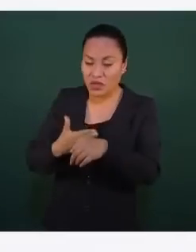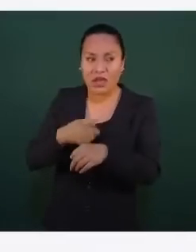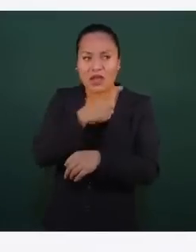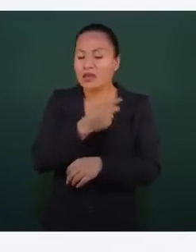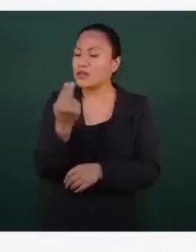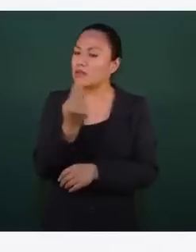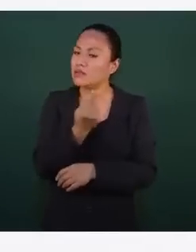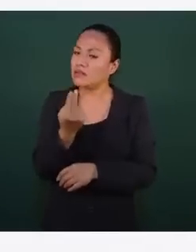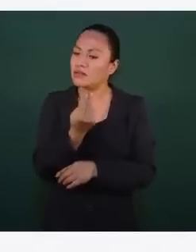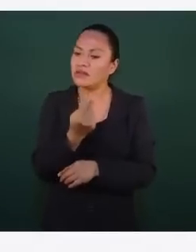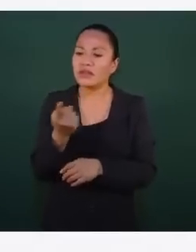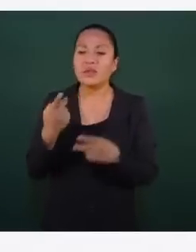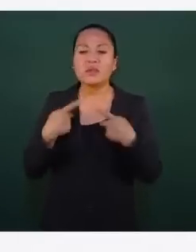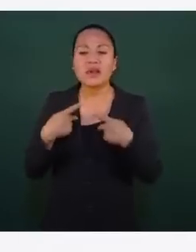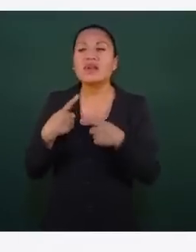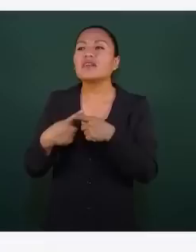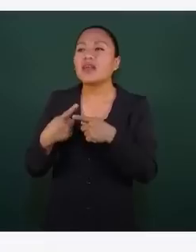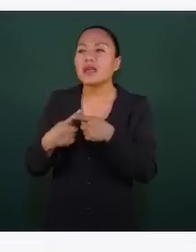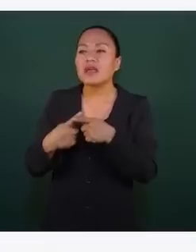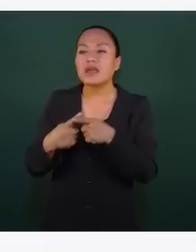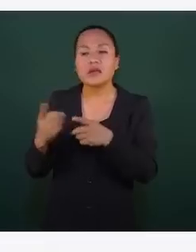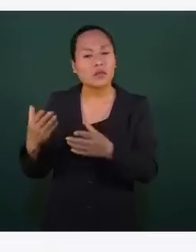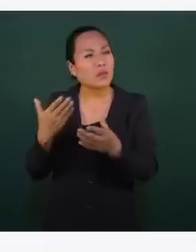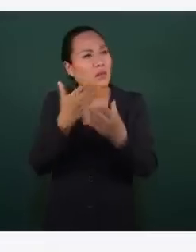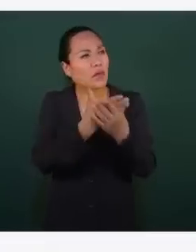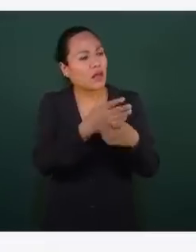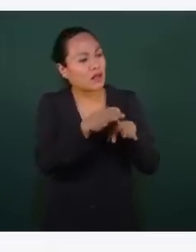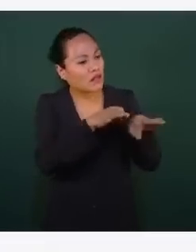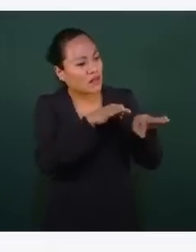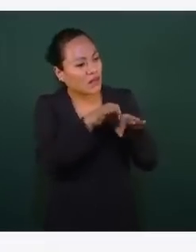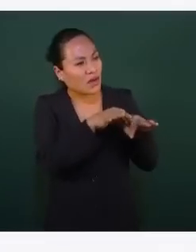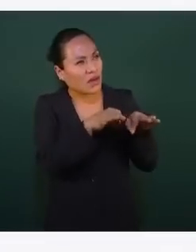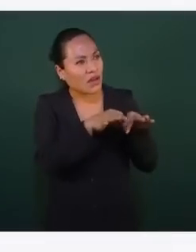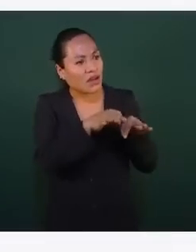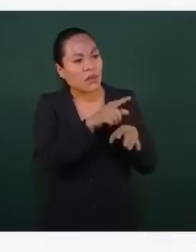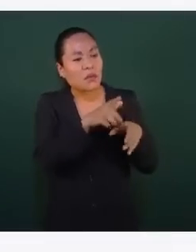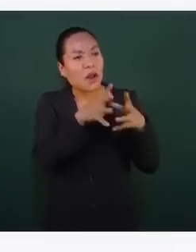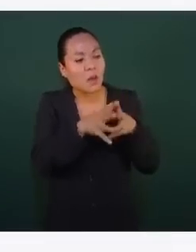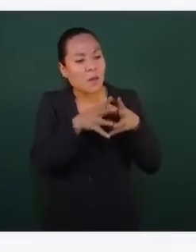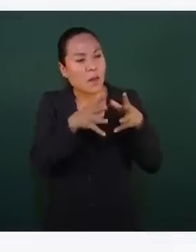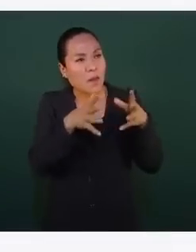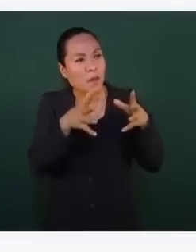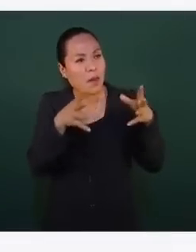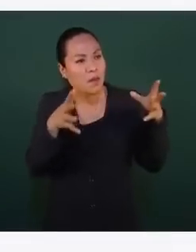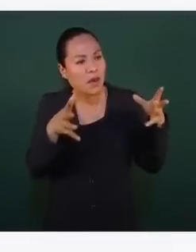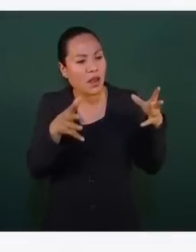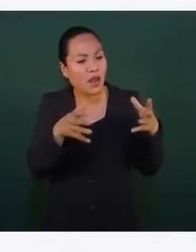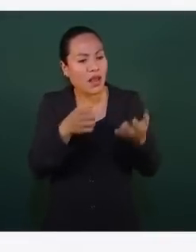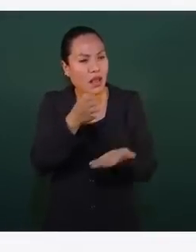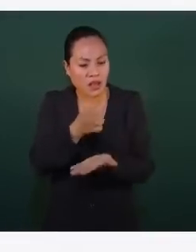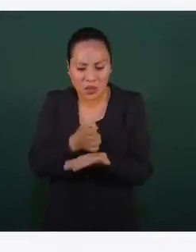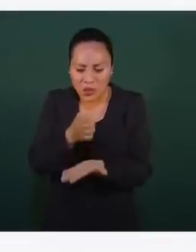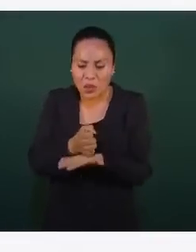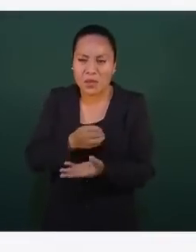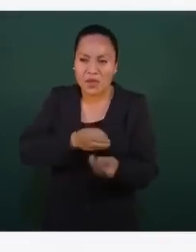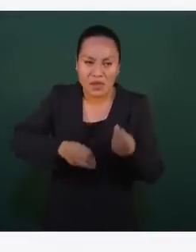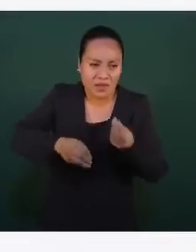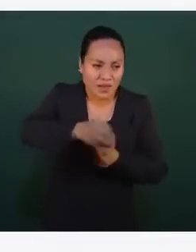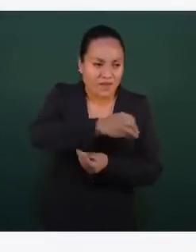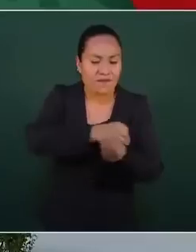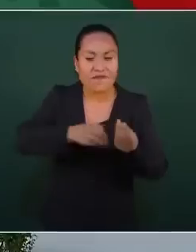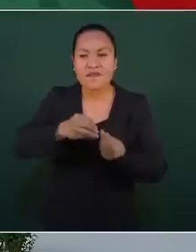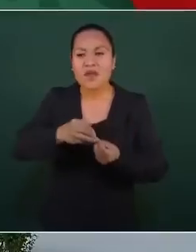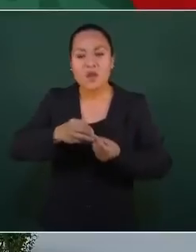trabajo adicional para impulsar su crecimiento económico, fortalecer